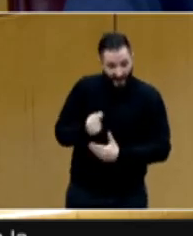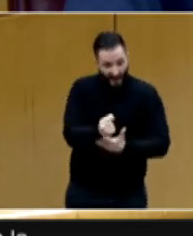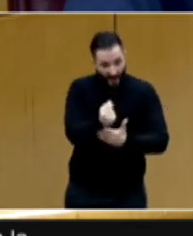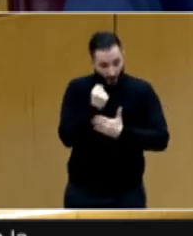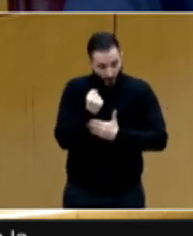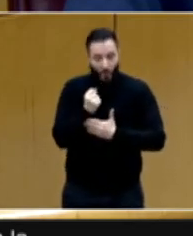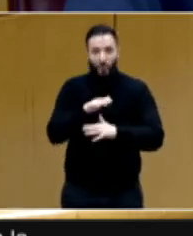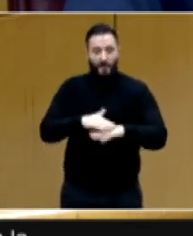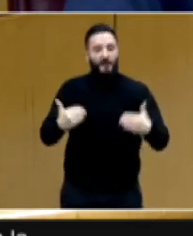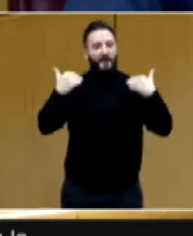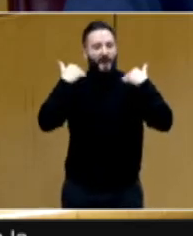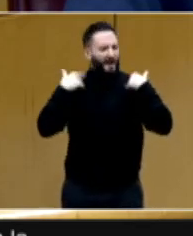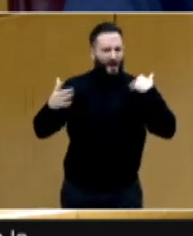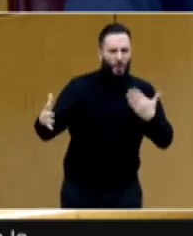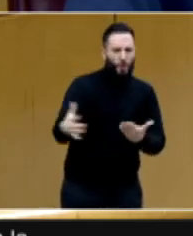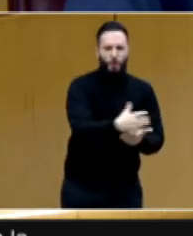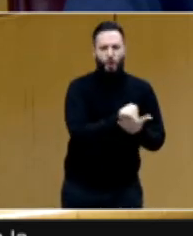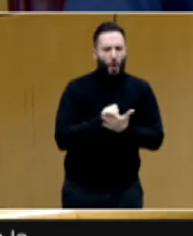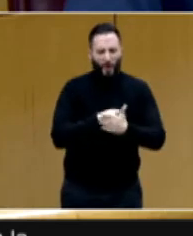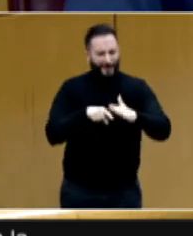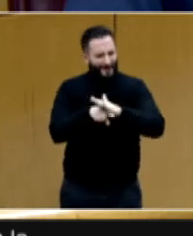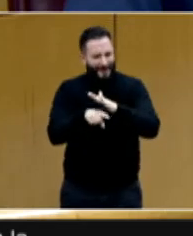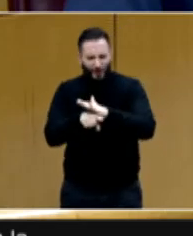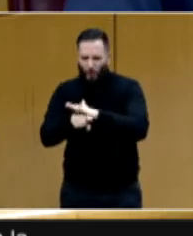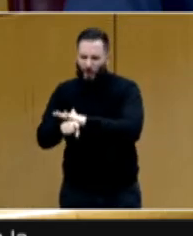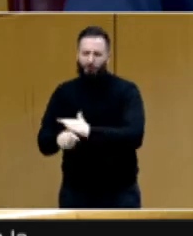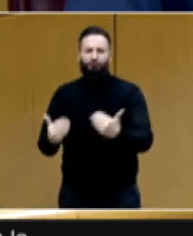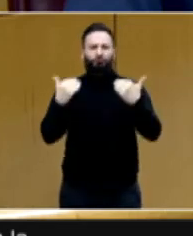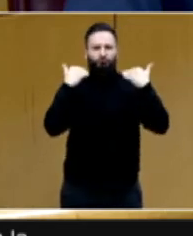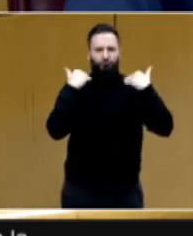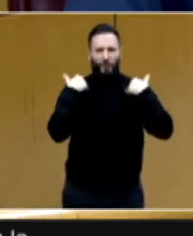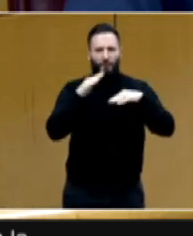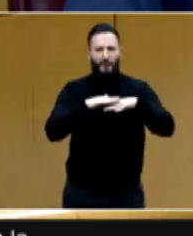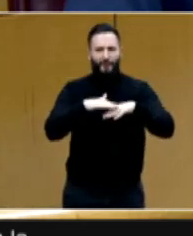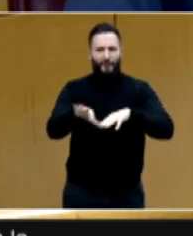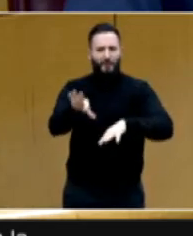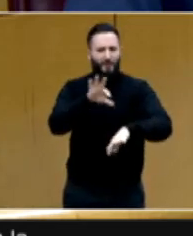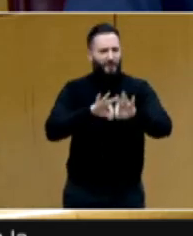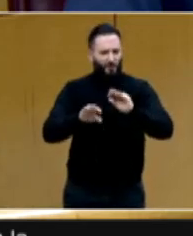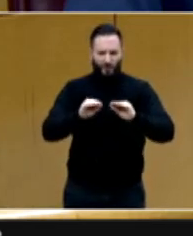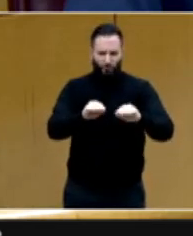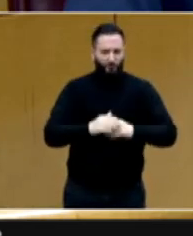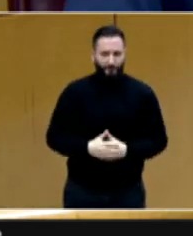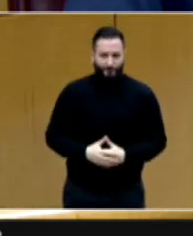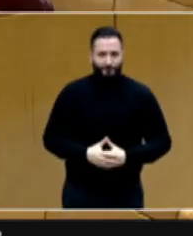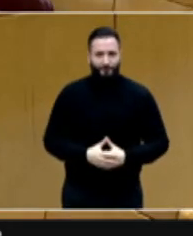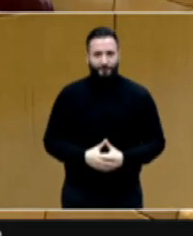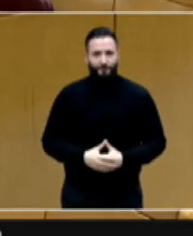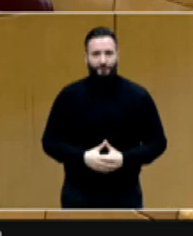que es la que está llevando todo todas las gestiones según lo que yo vaya decidiendo que quiero yo hacer en mi vida